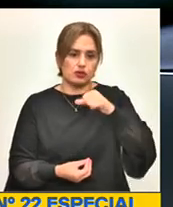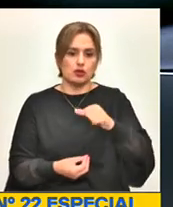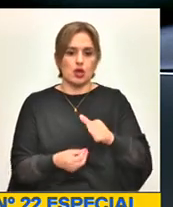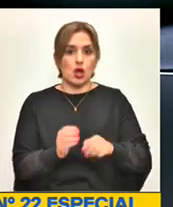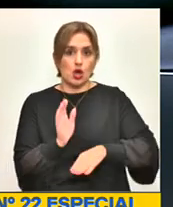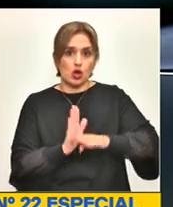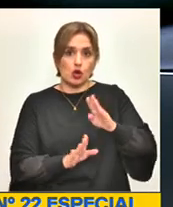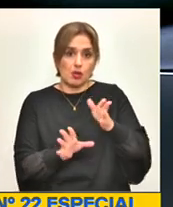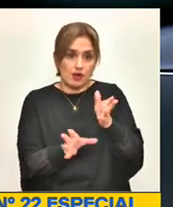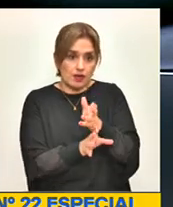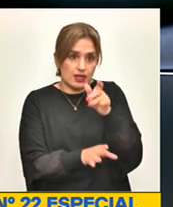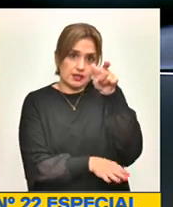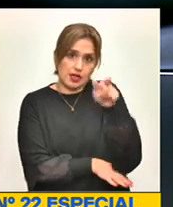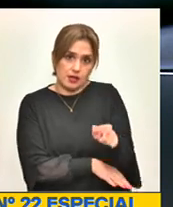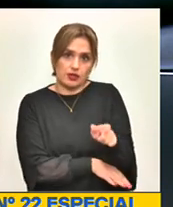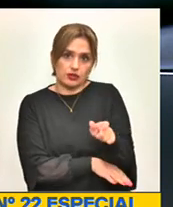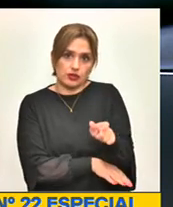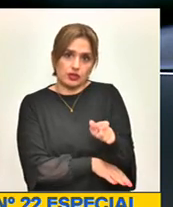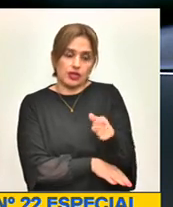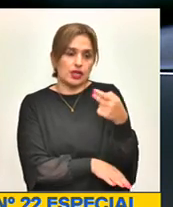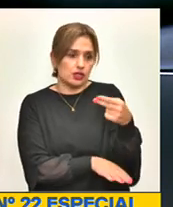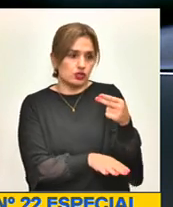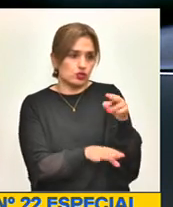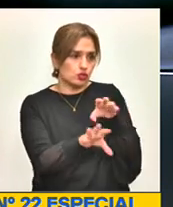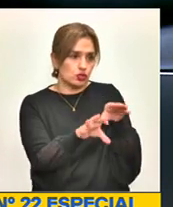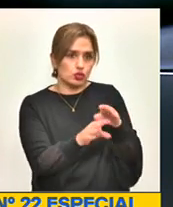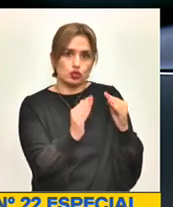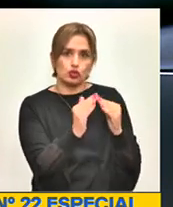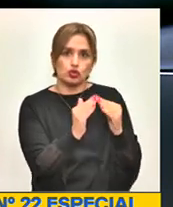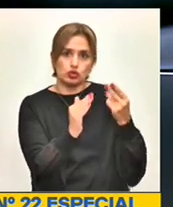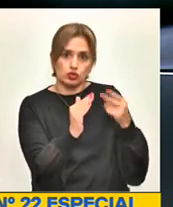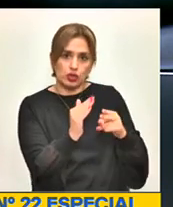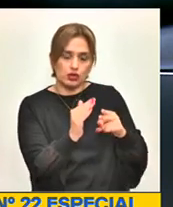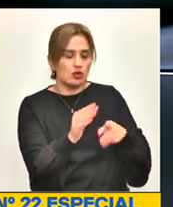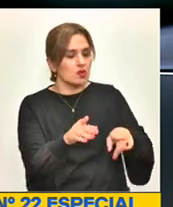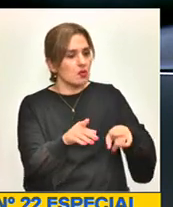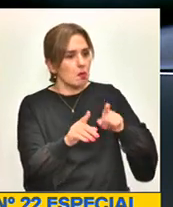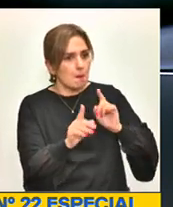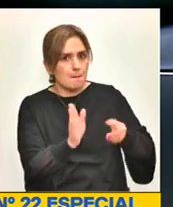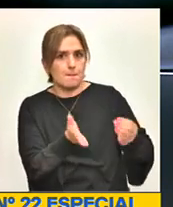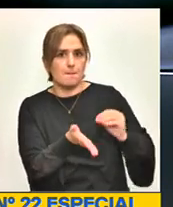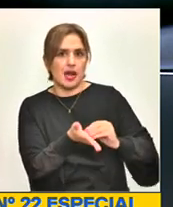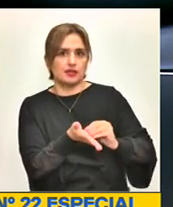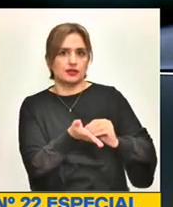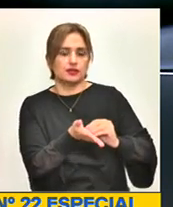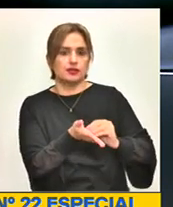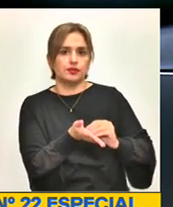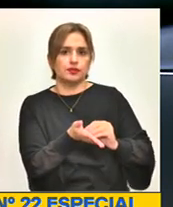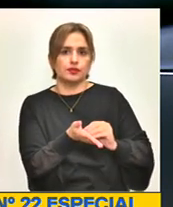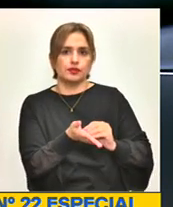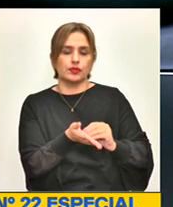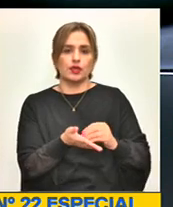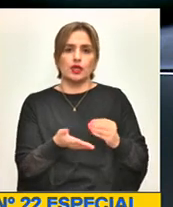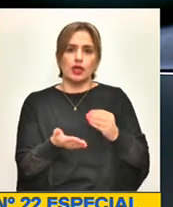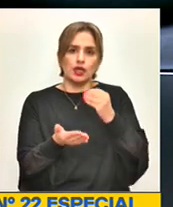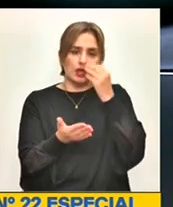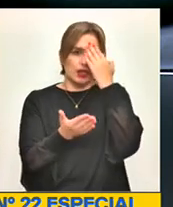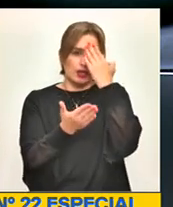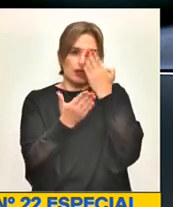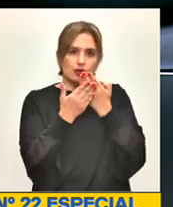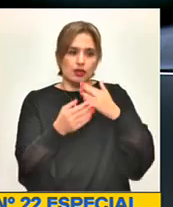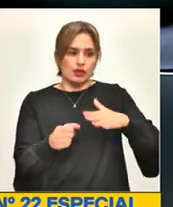hacia las personas y sus propiedades en los últimos tiempos frente a este escenario tan complejo